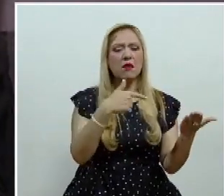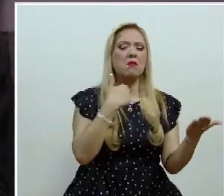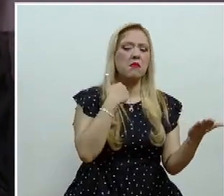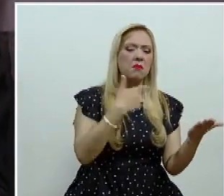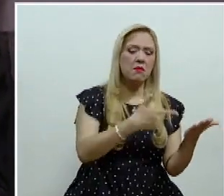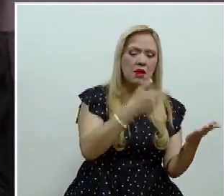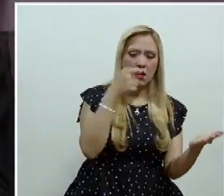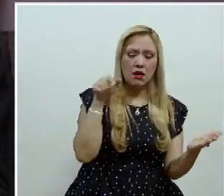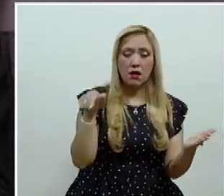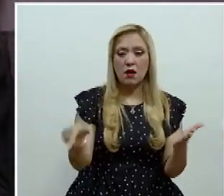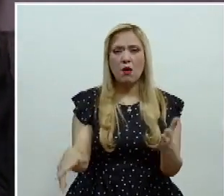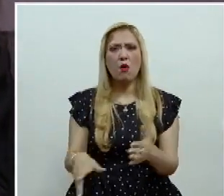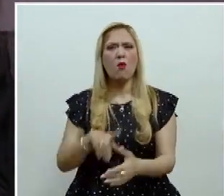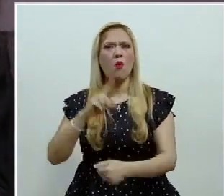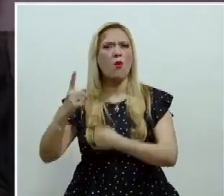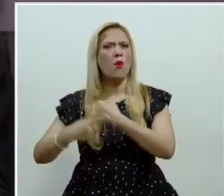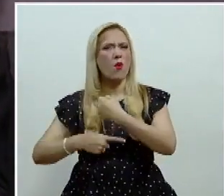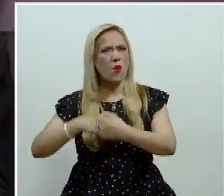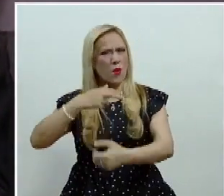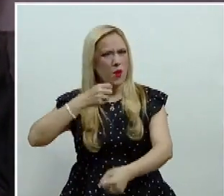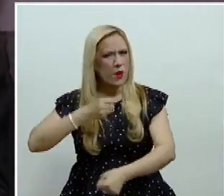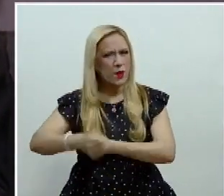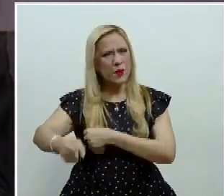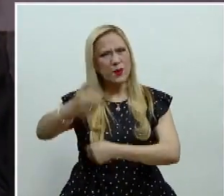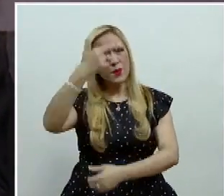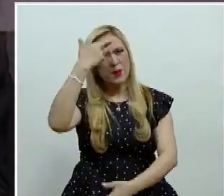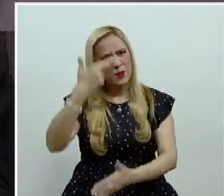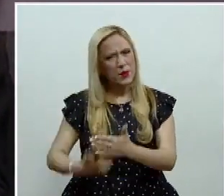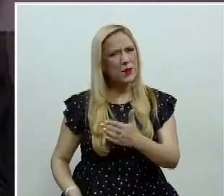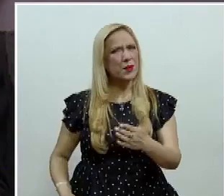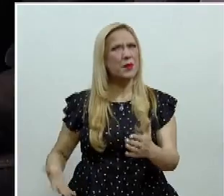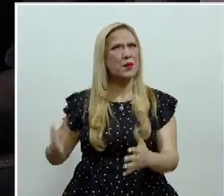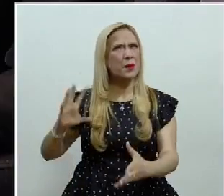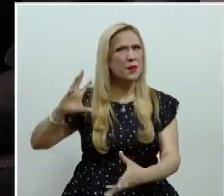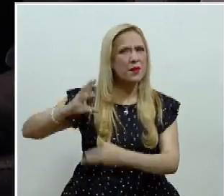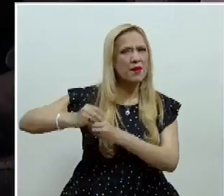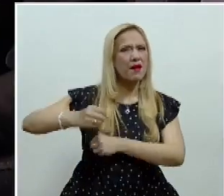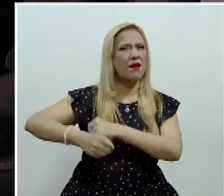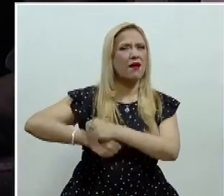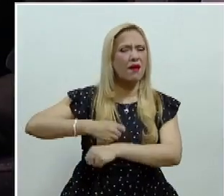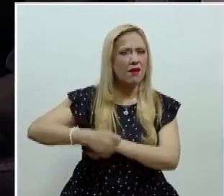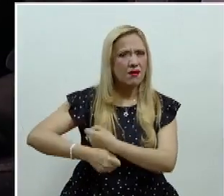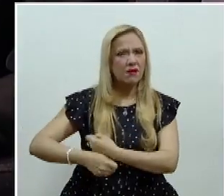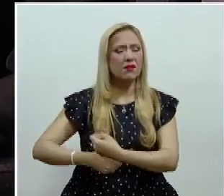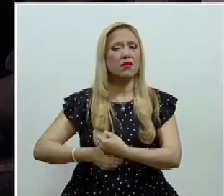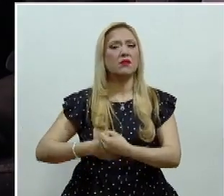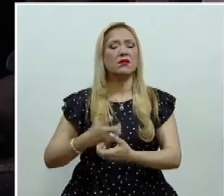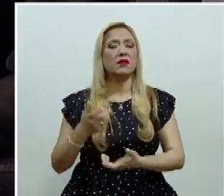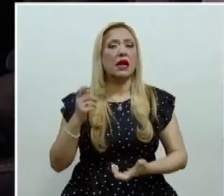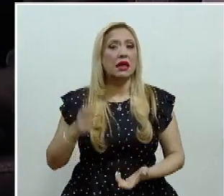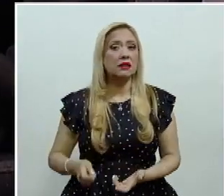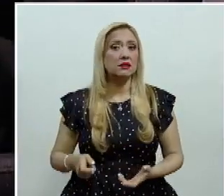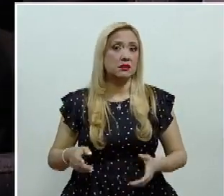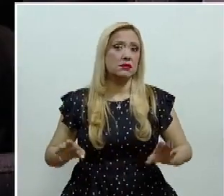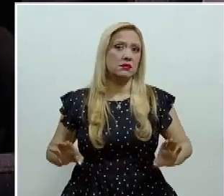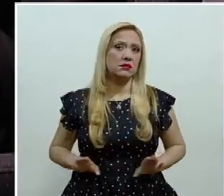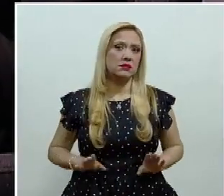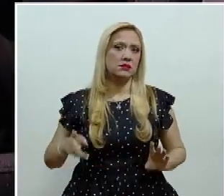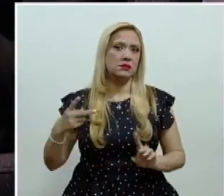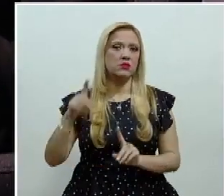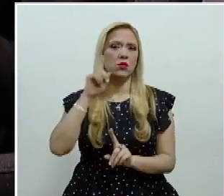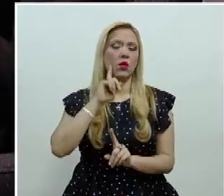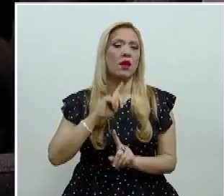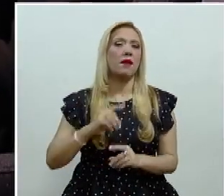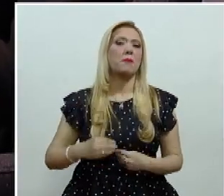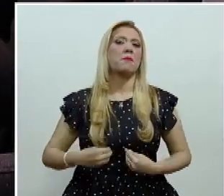de poder. Entonces, primero, siempre se tiene que llevar cualquier investigación con perspectiva de género. Y ya